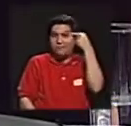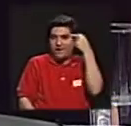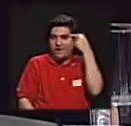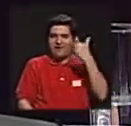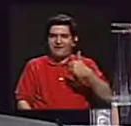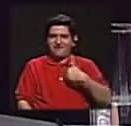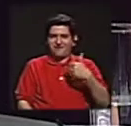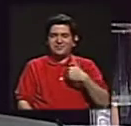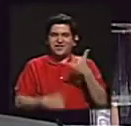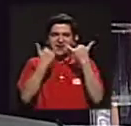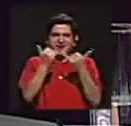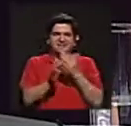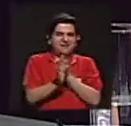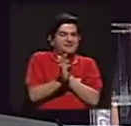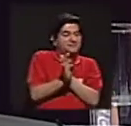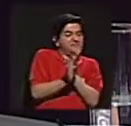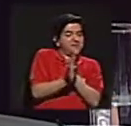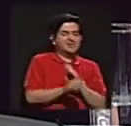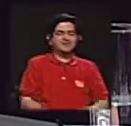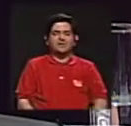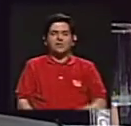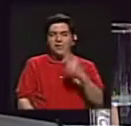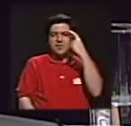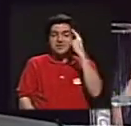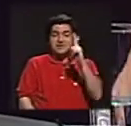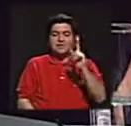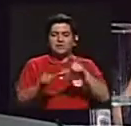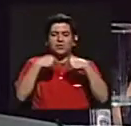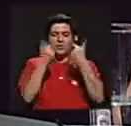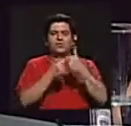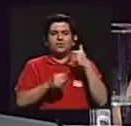tienen determinados sesgos, claro, o son para determinadas